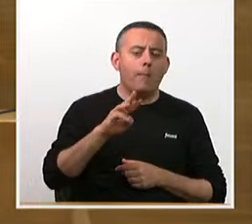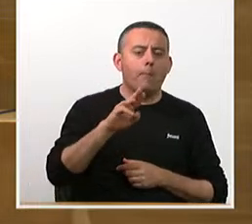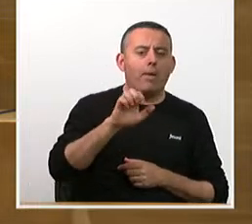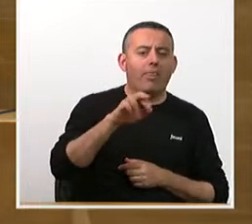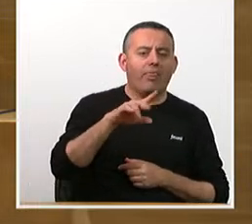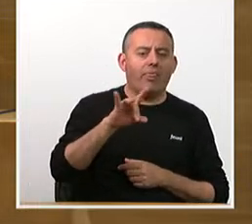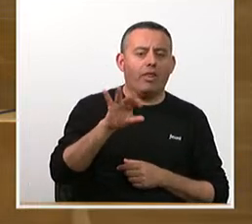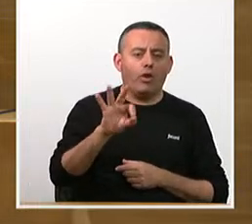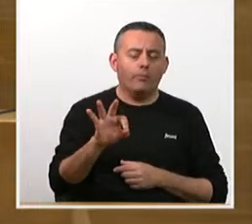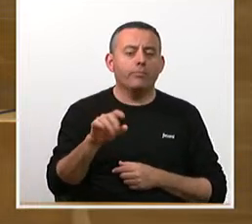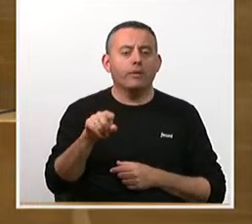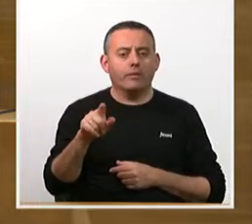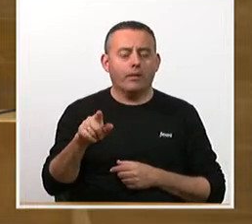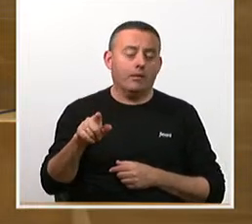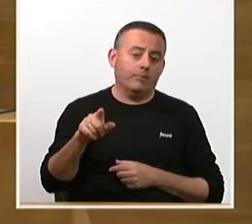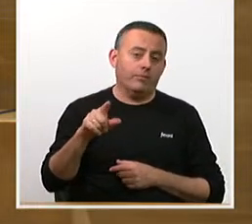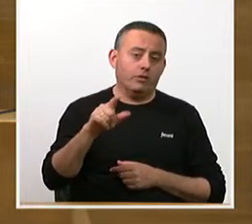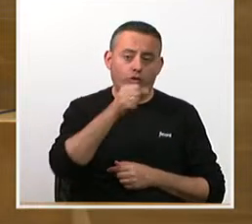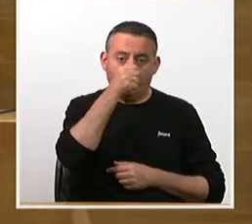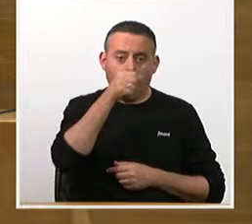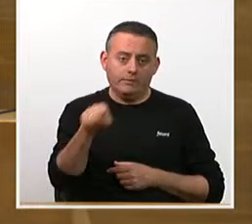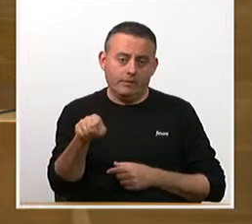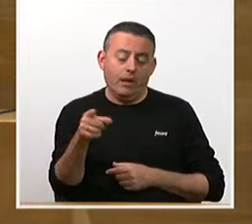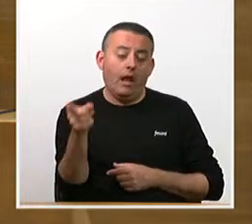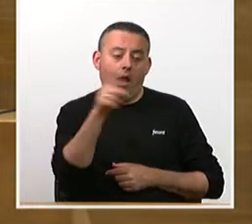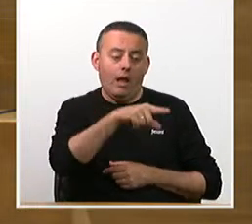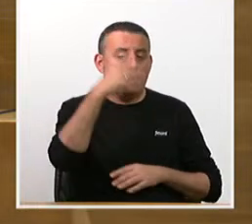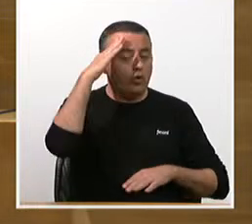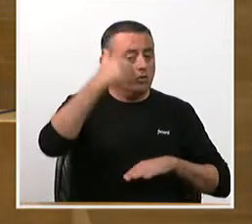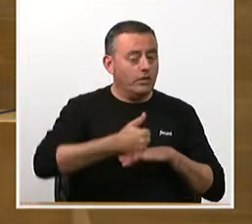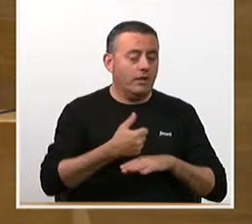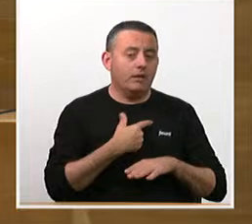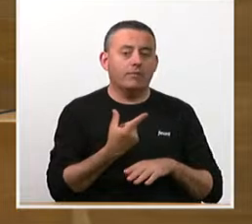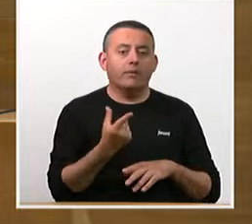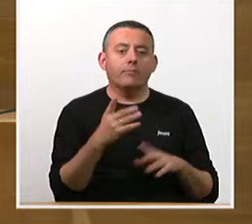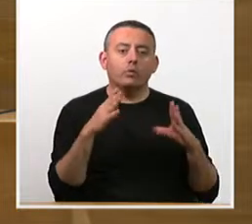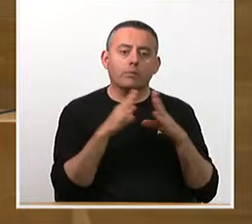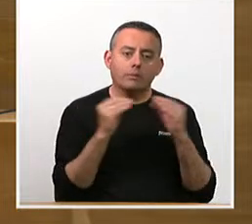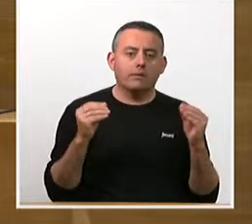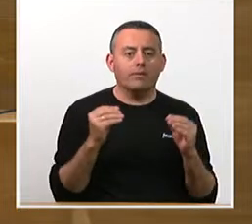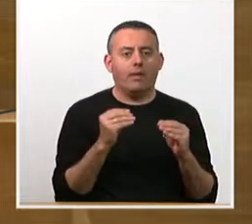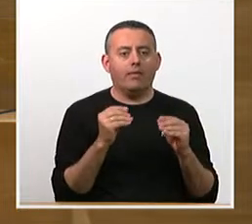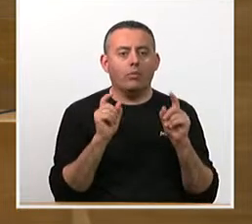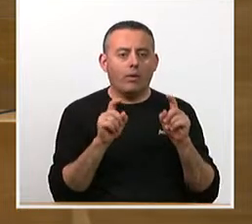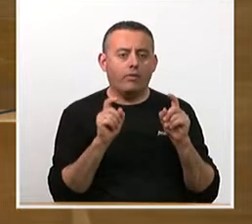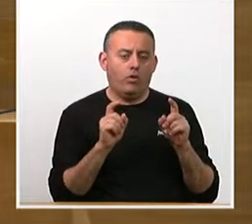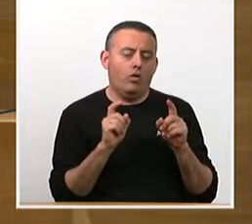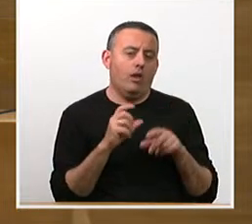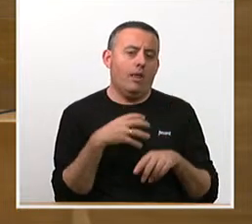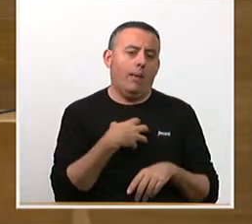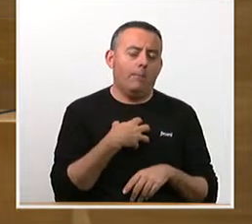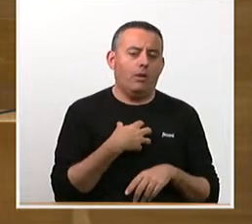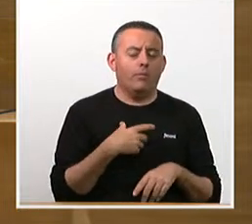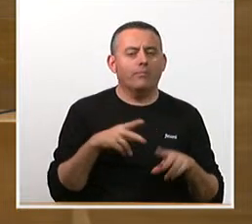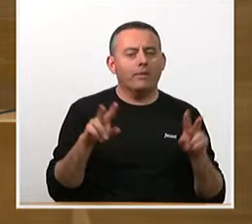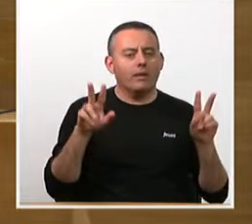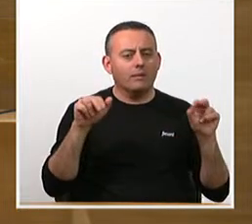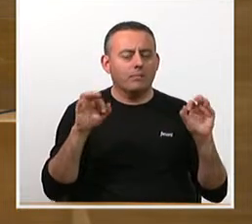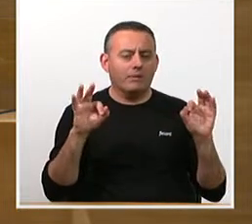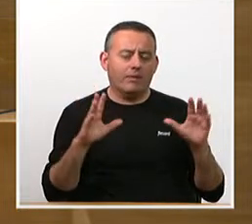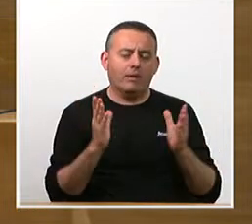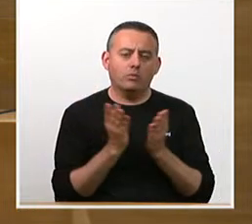socialista al conseller de Educación universidades y empleo sobre los consejos sociales de las universidades públicas valencianas registro de